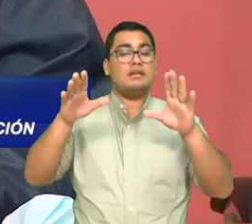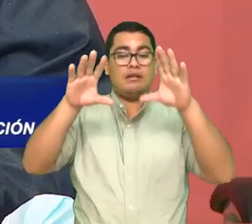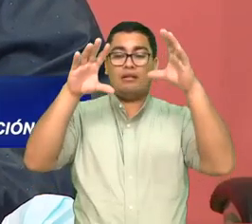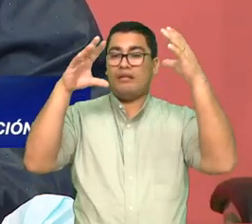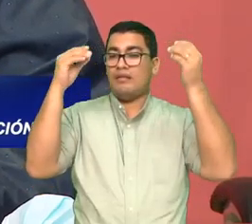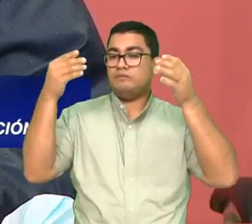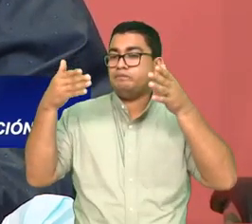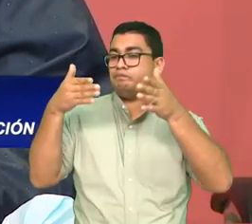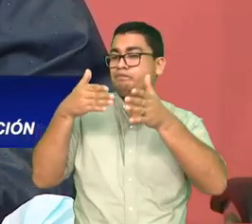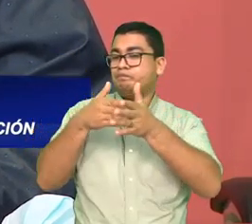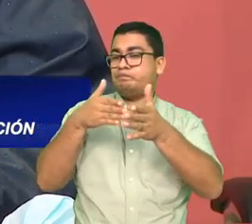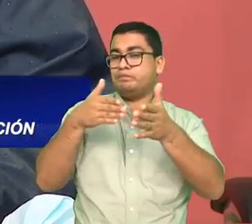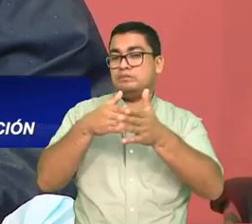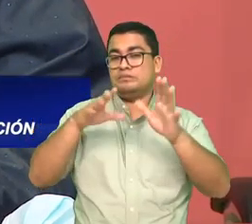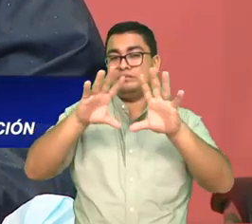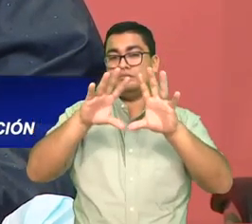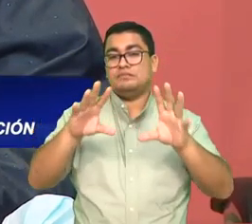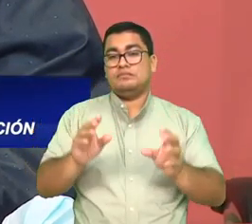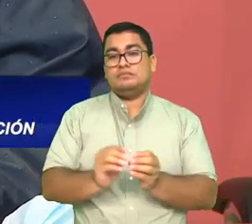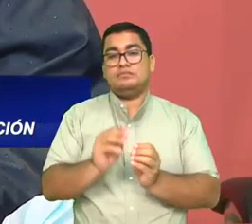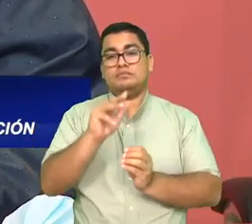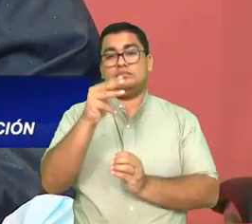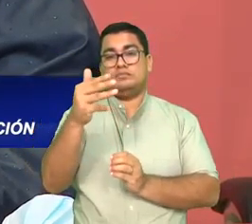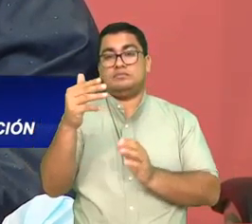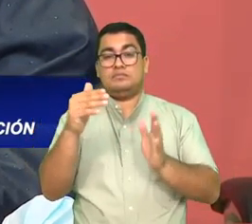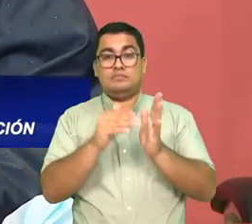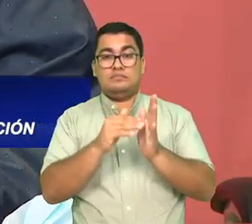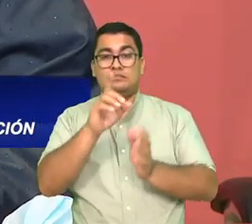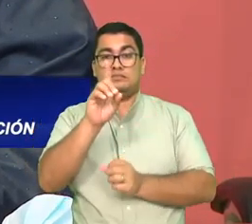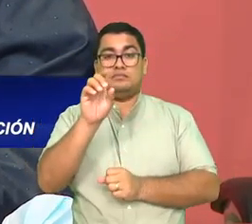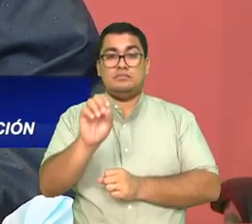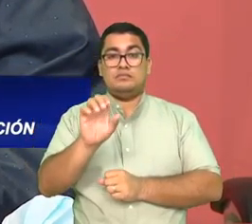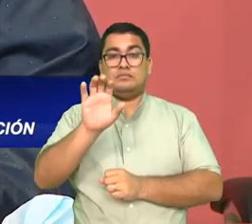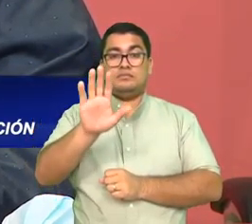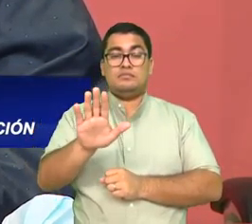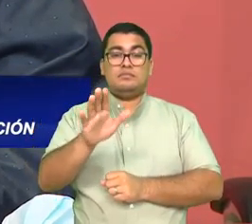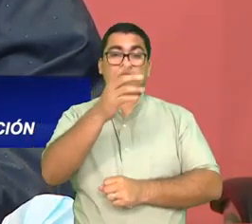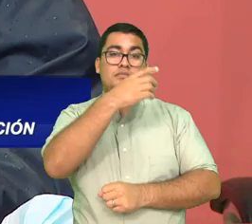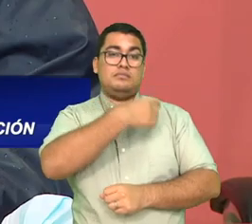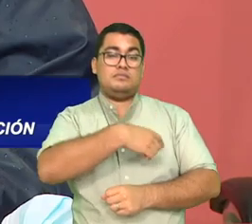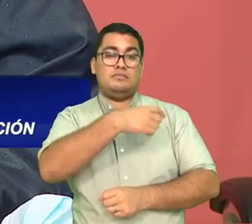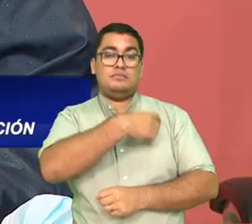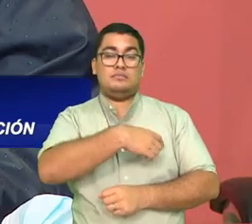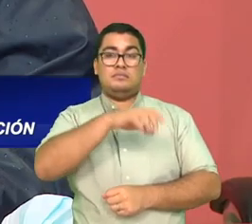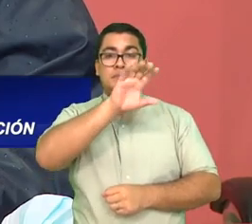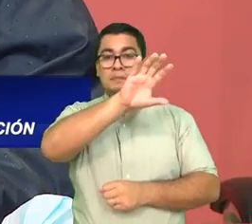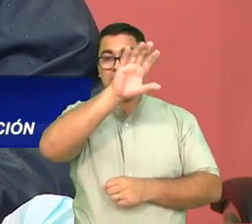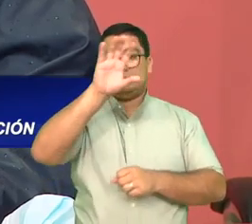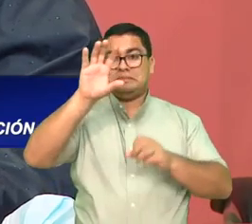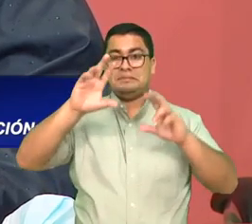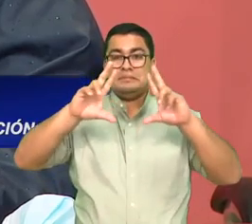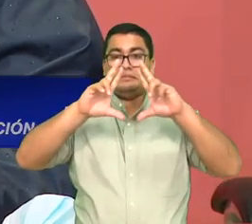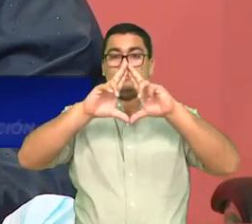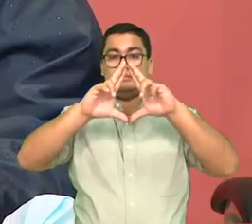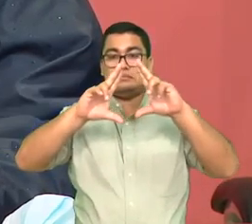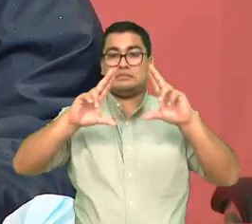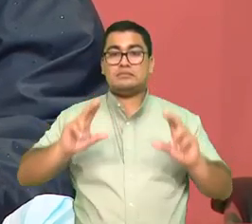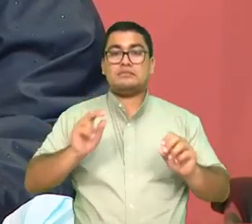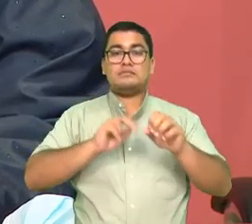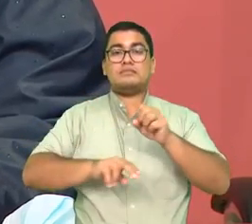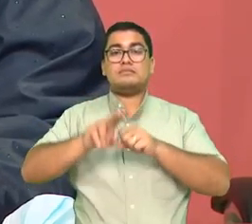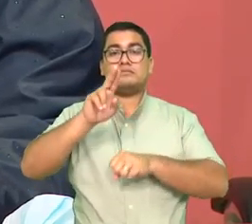clases, de un total de 9.105 centros educativos públicos que hay en todo el territorio